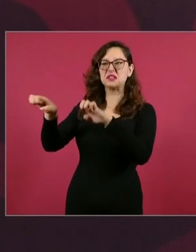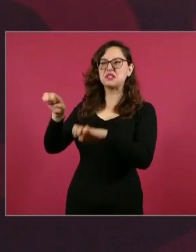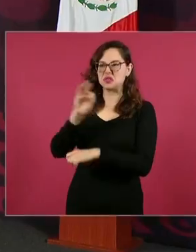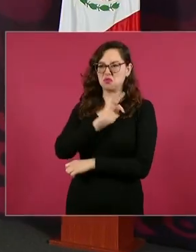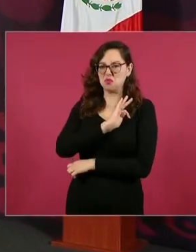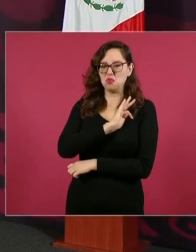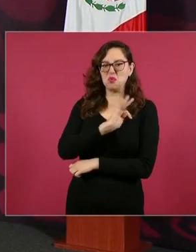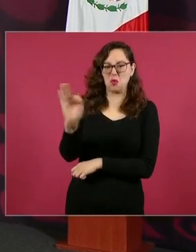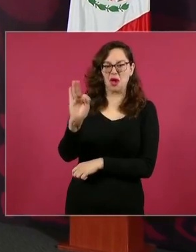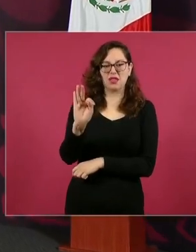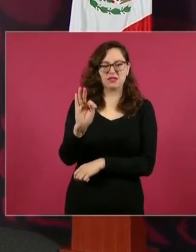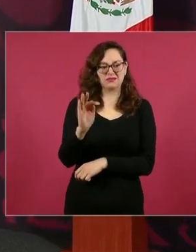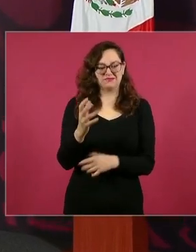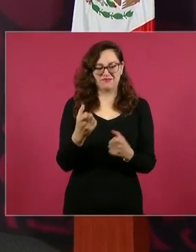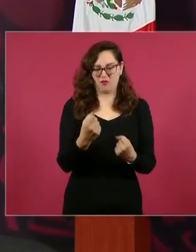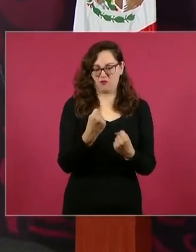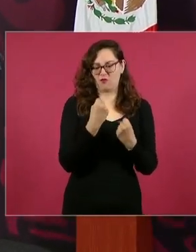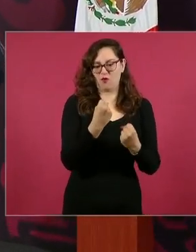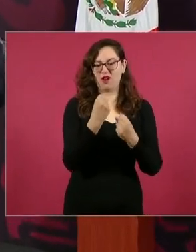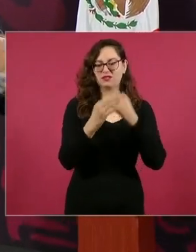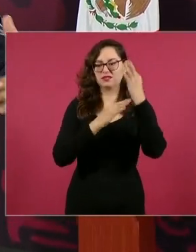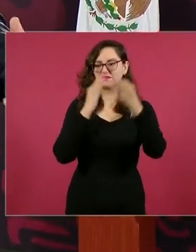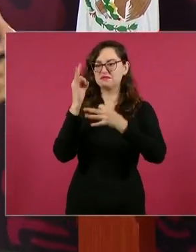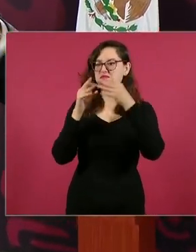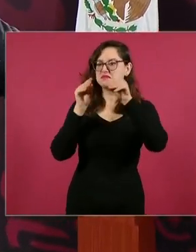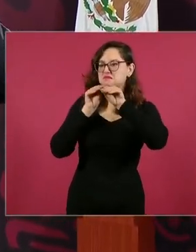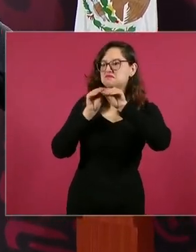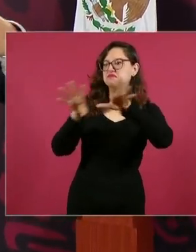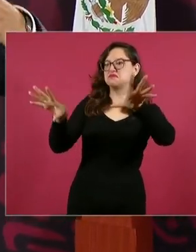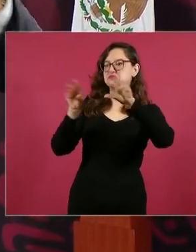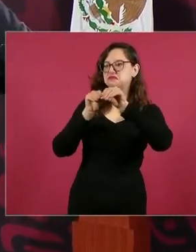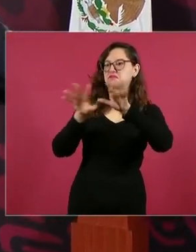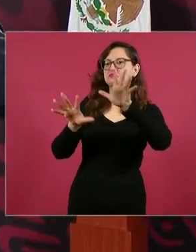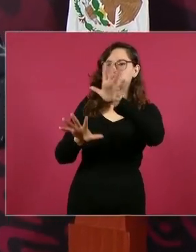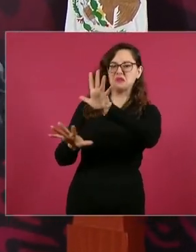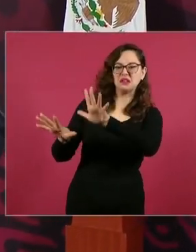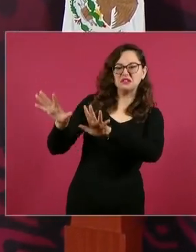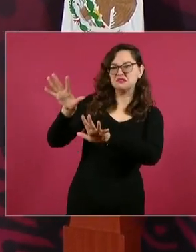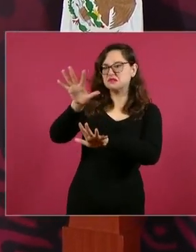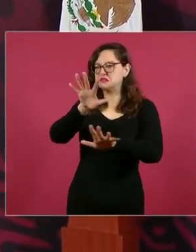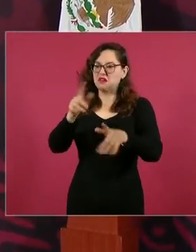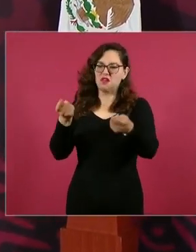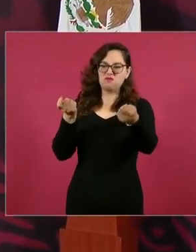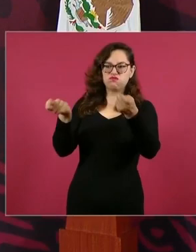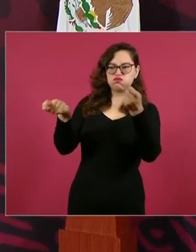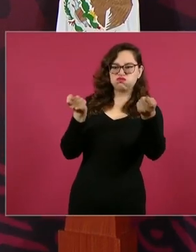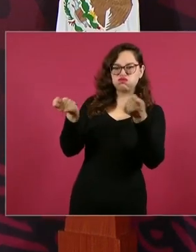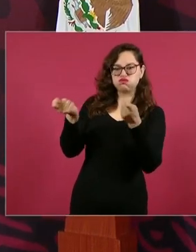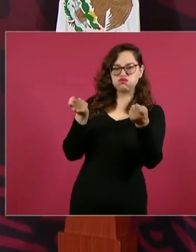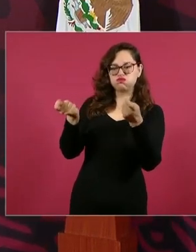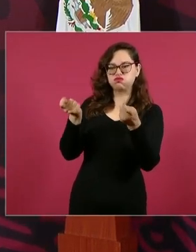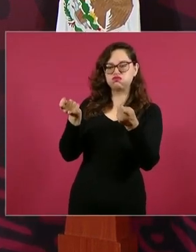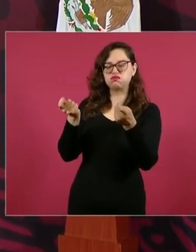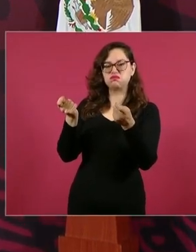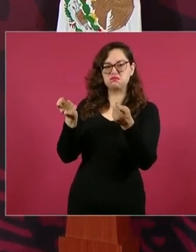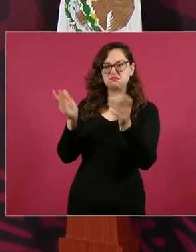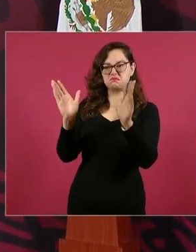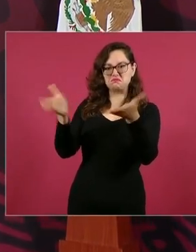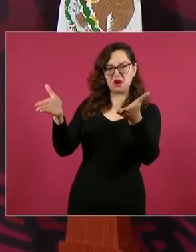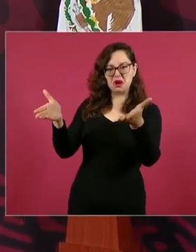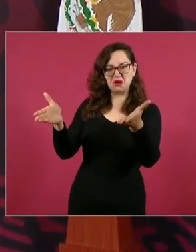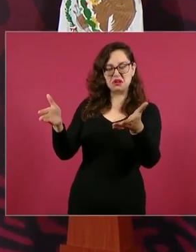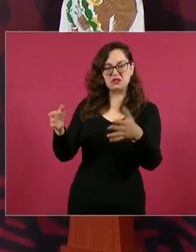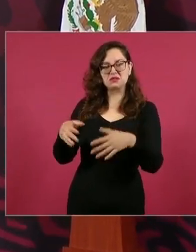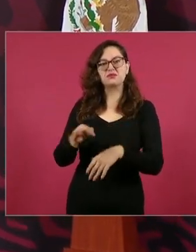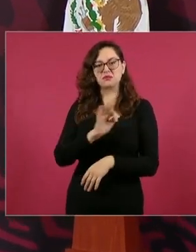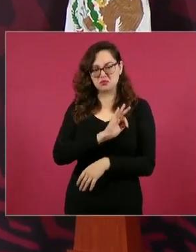poder mediático iban a manipular a la gente y